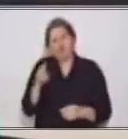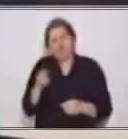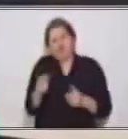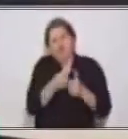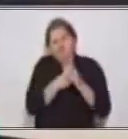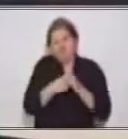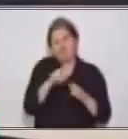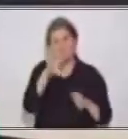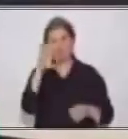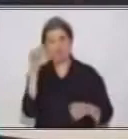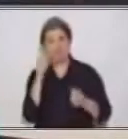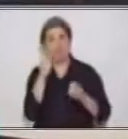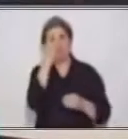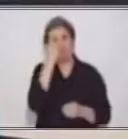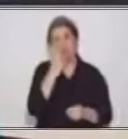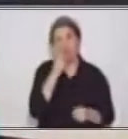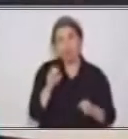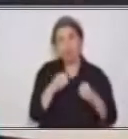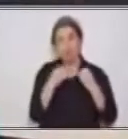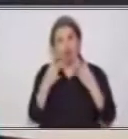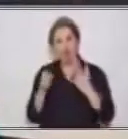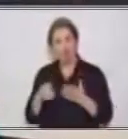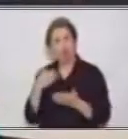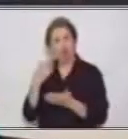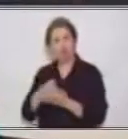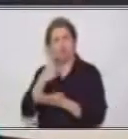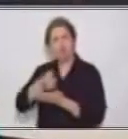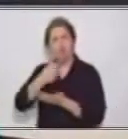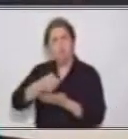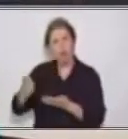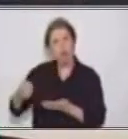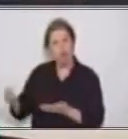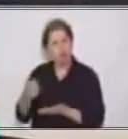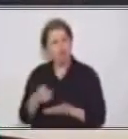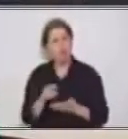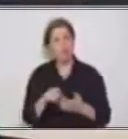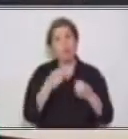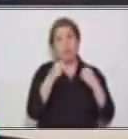si ha hecho entregas por 8 días?